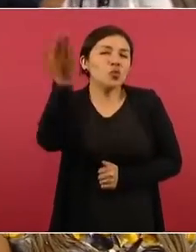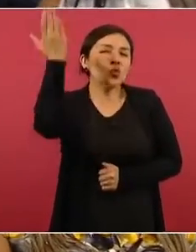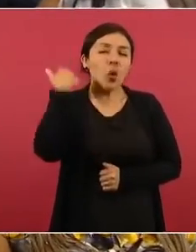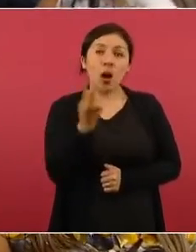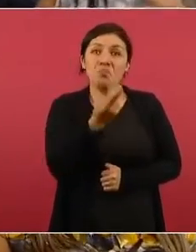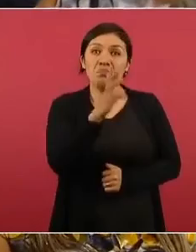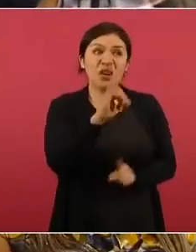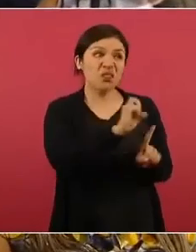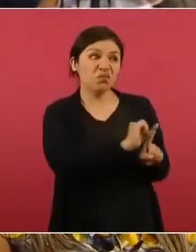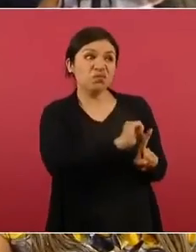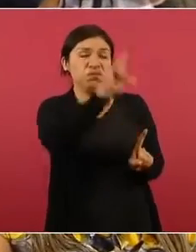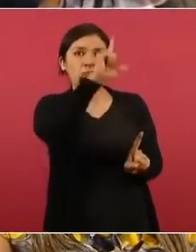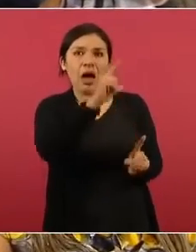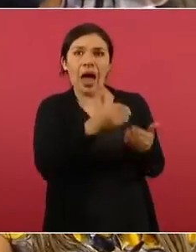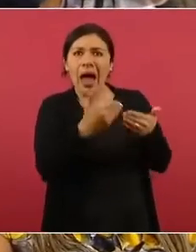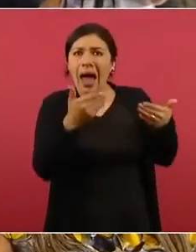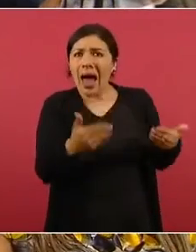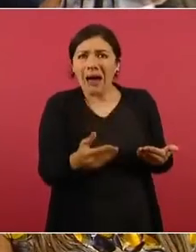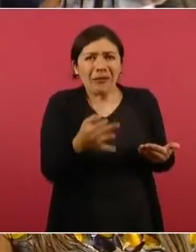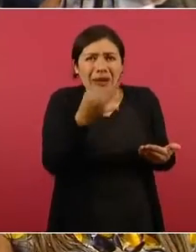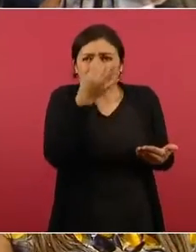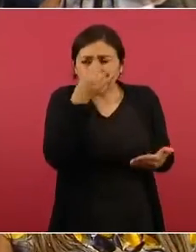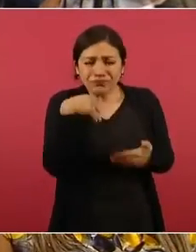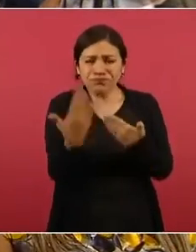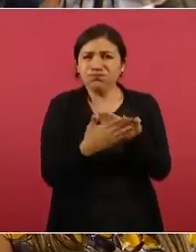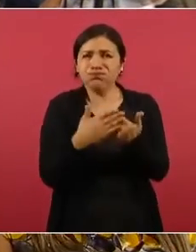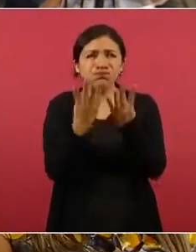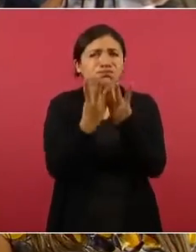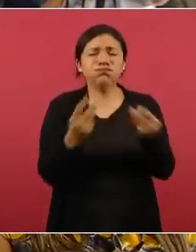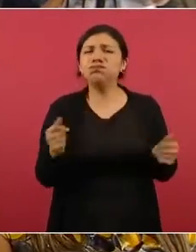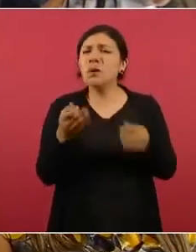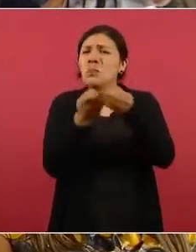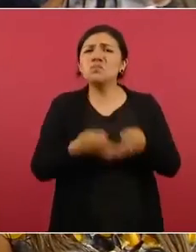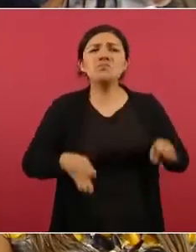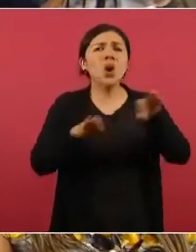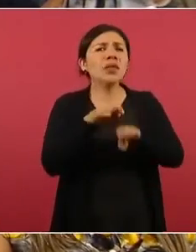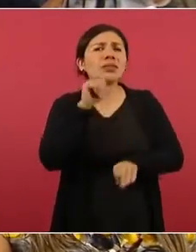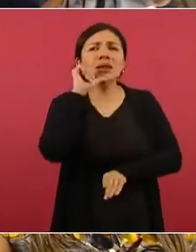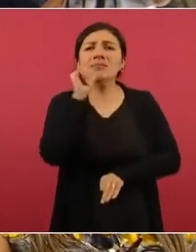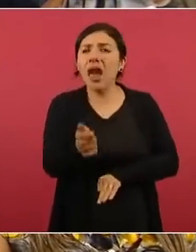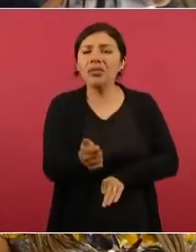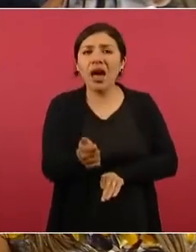México, que hoy está al punto, si no de la desaparición, de la irrelevancia,